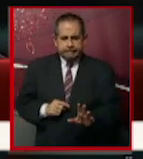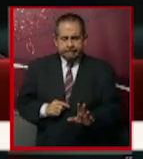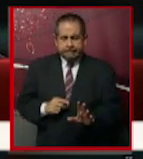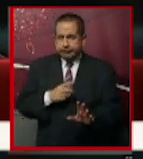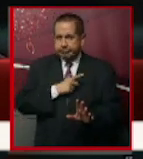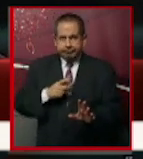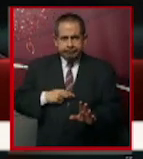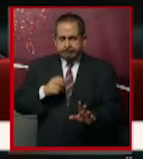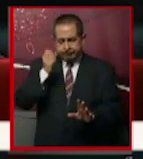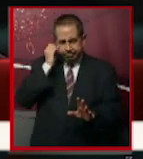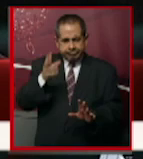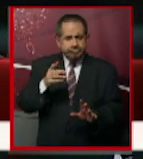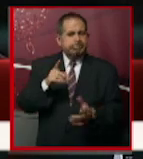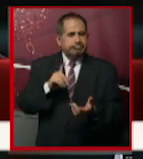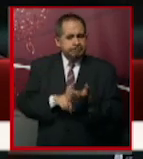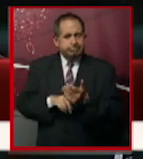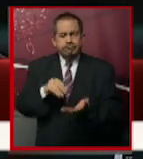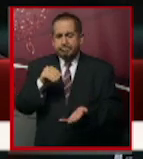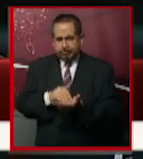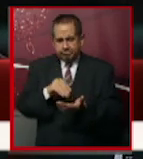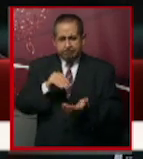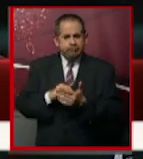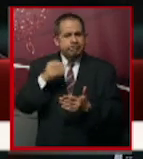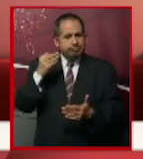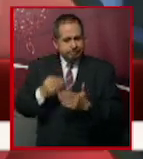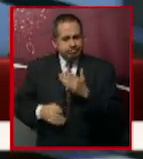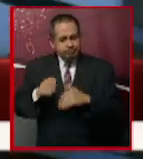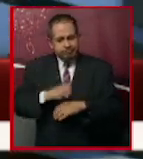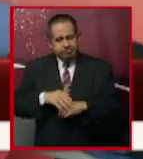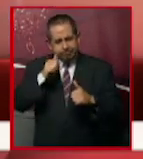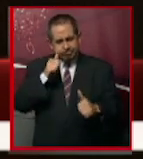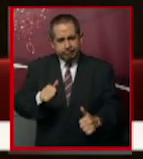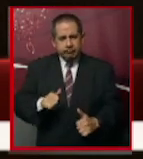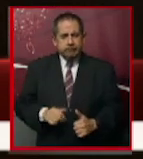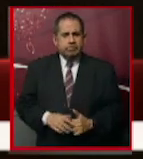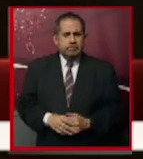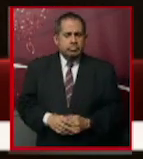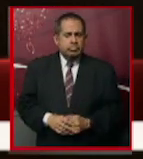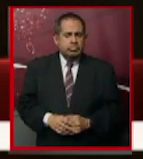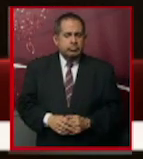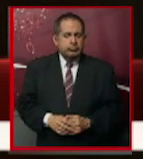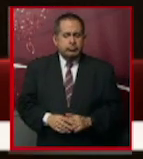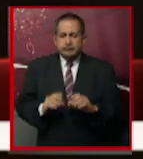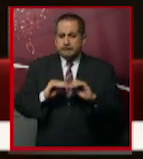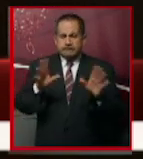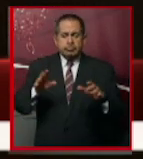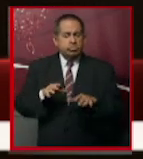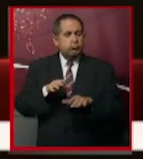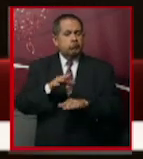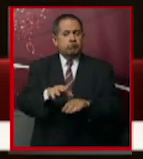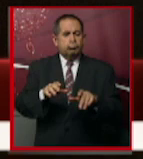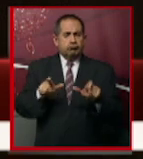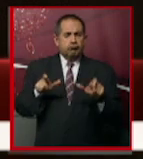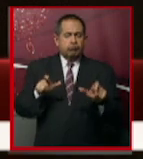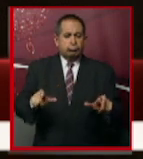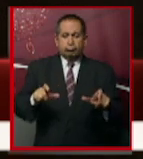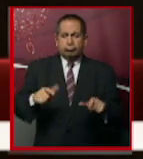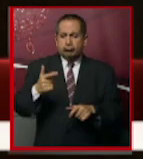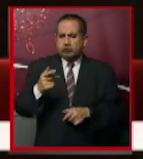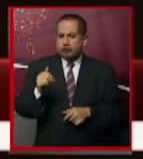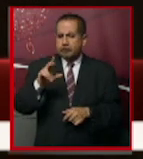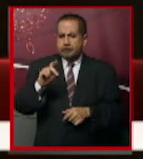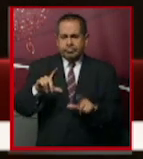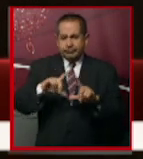olvidemos que la tarea de fondo sigue sin resolverse. Sin duda, de la Guardia Nacional será un